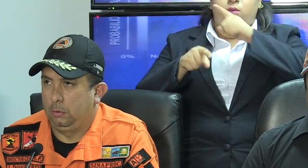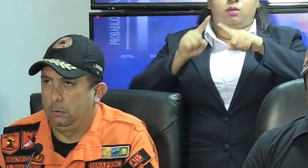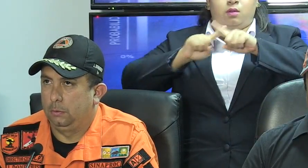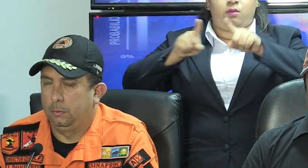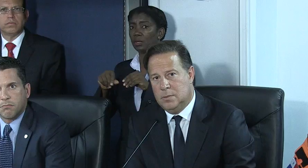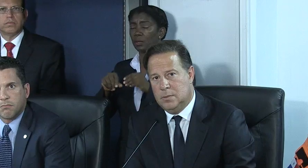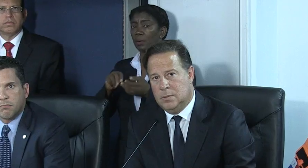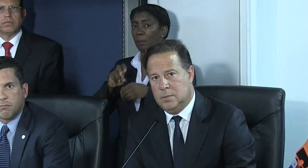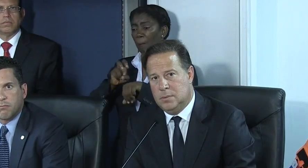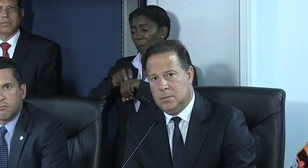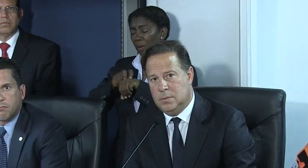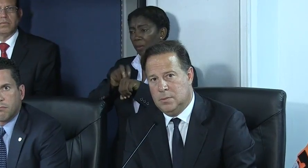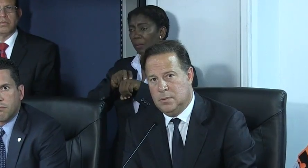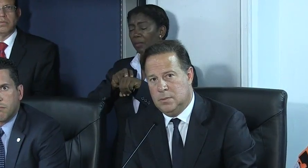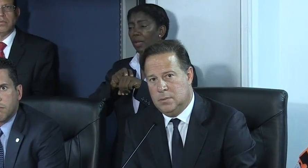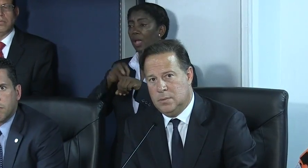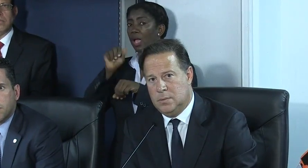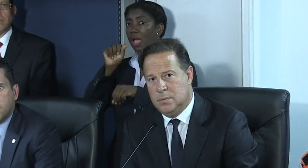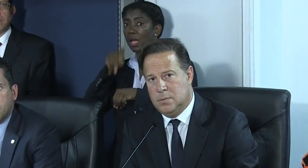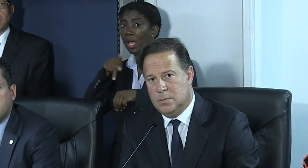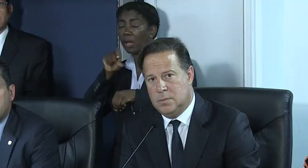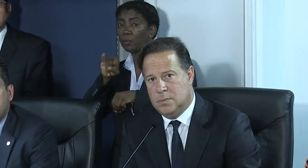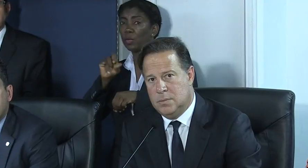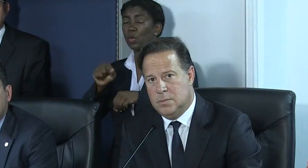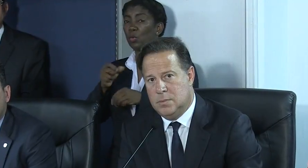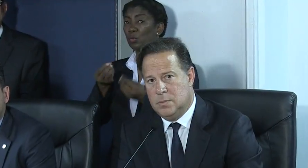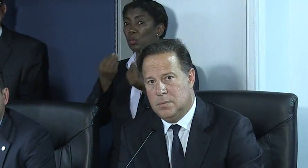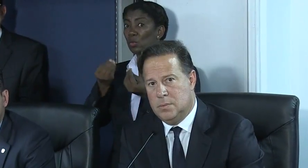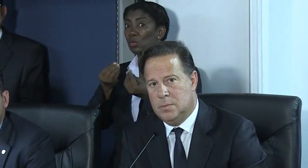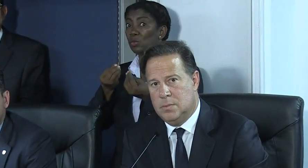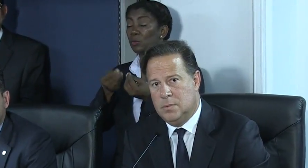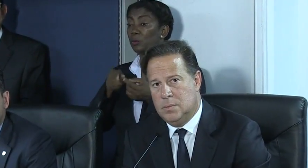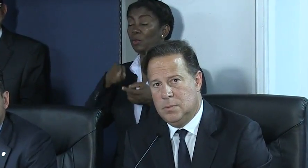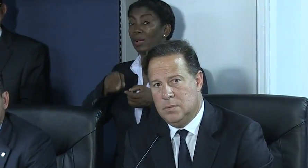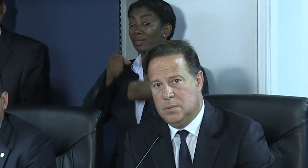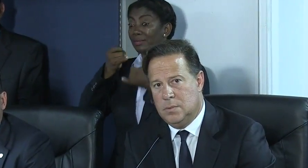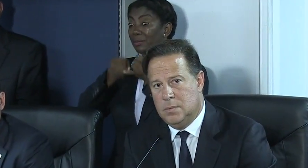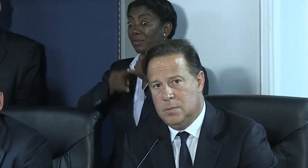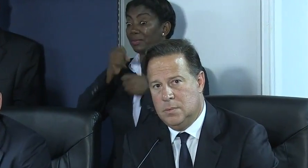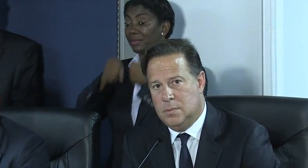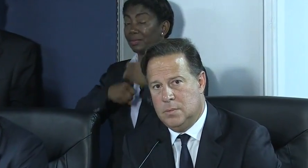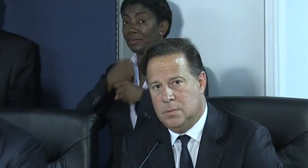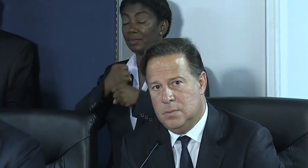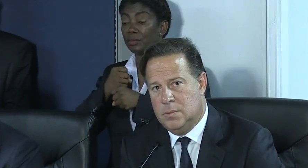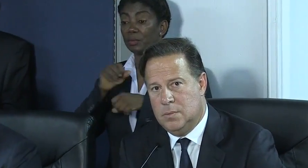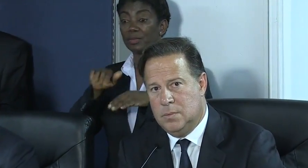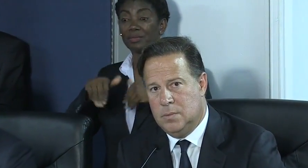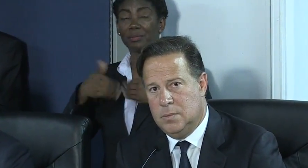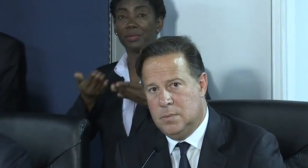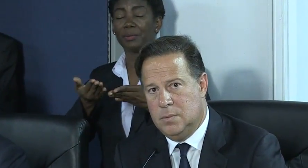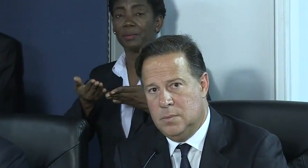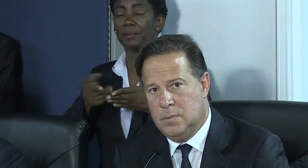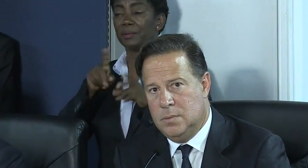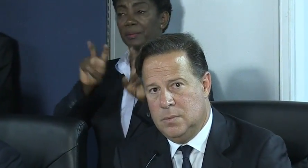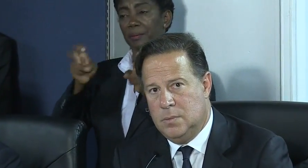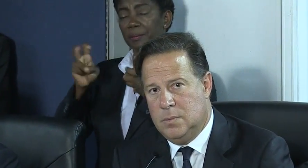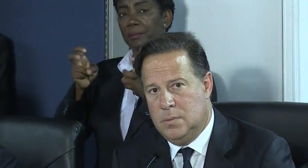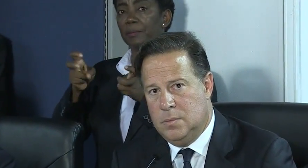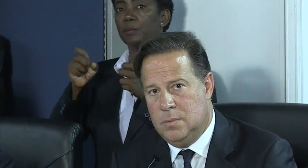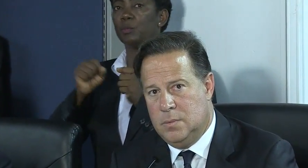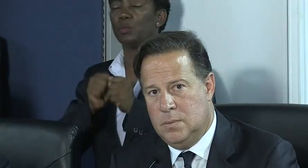verde en el área de Chiriquí y Bocas del Toro, específicamente porque hay un trazo que